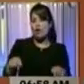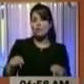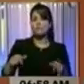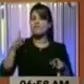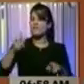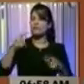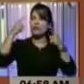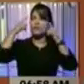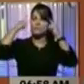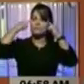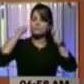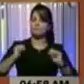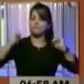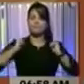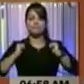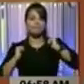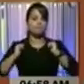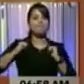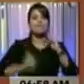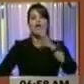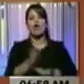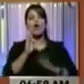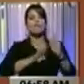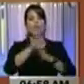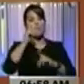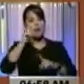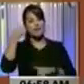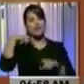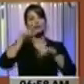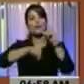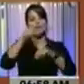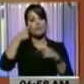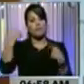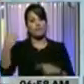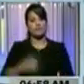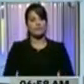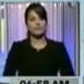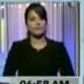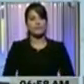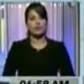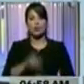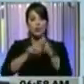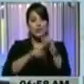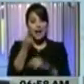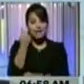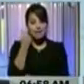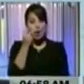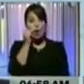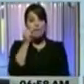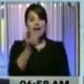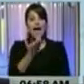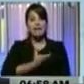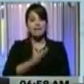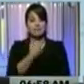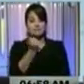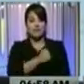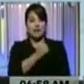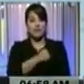y avancemos con mayor fuerza. Vamos a ver el tuit de este señor de ayer, de Ramón Muchacho, vean. Vean lo que el señor dice,